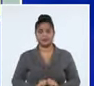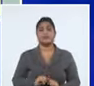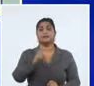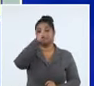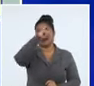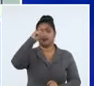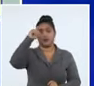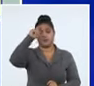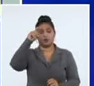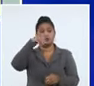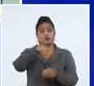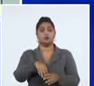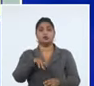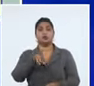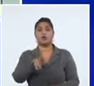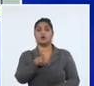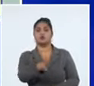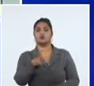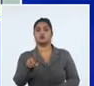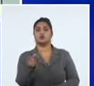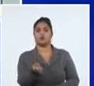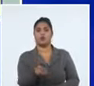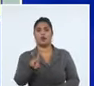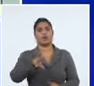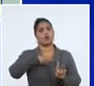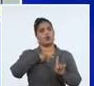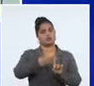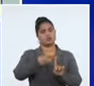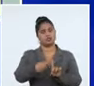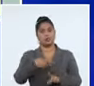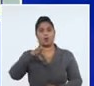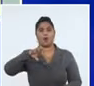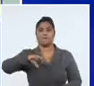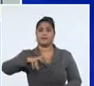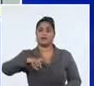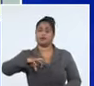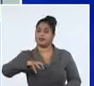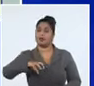con 911,2, Pinar del Río con